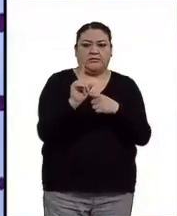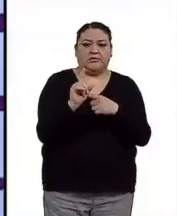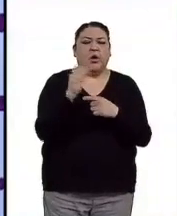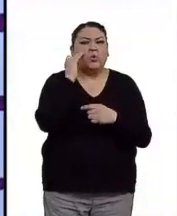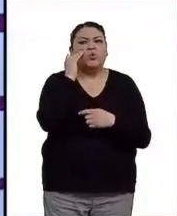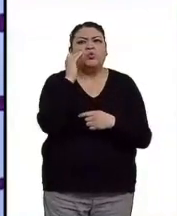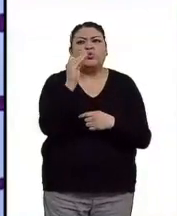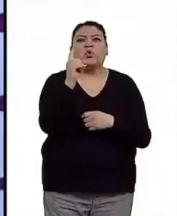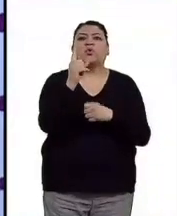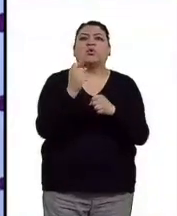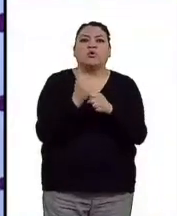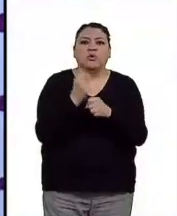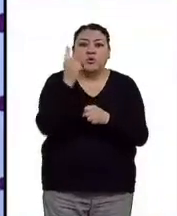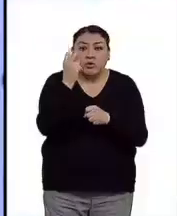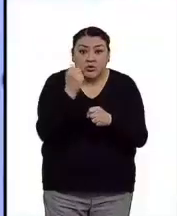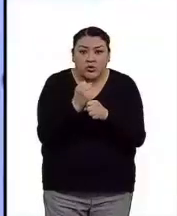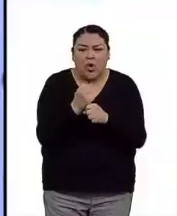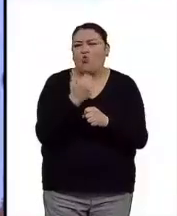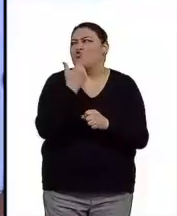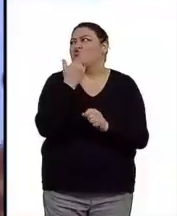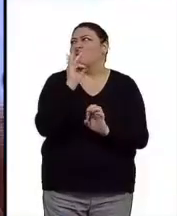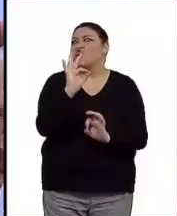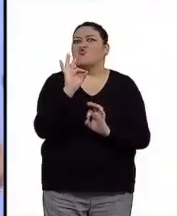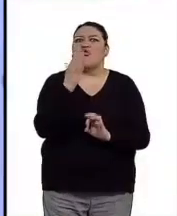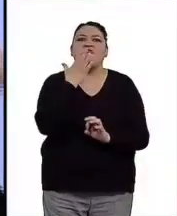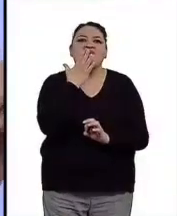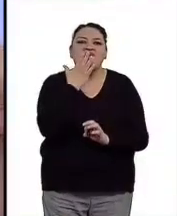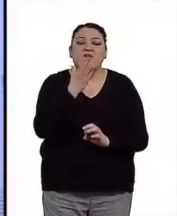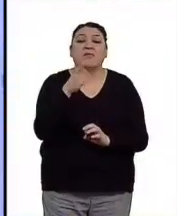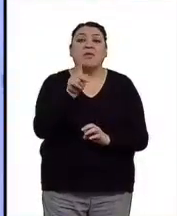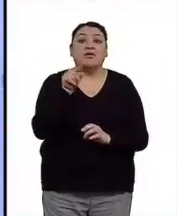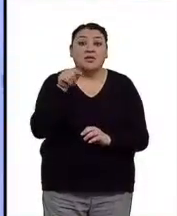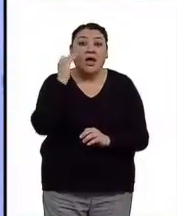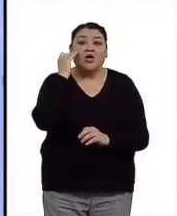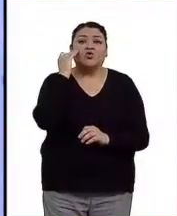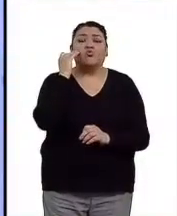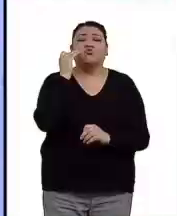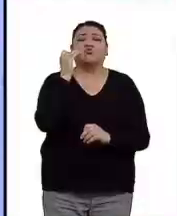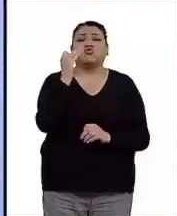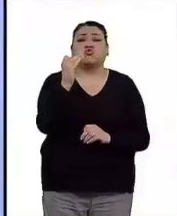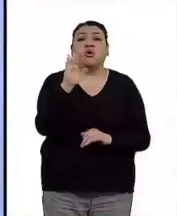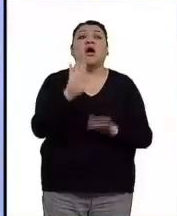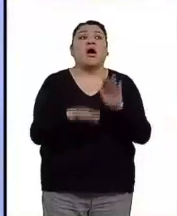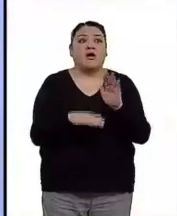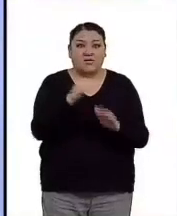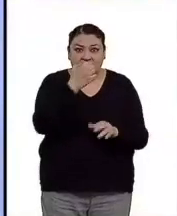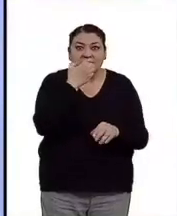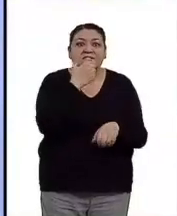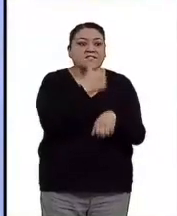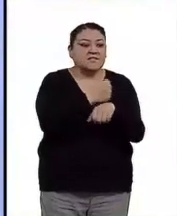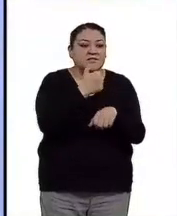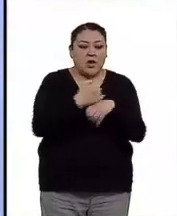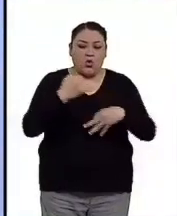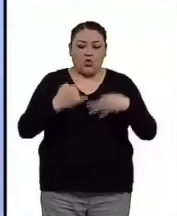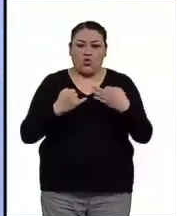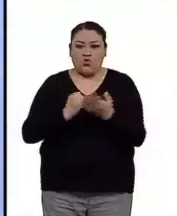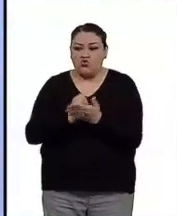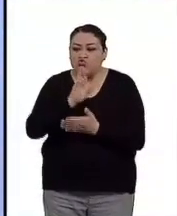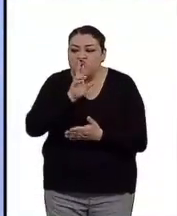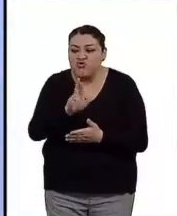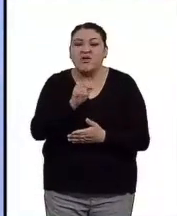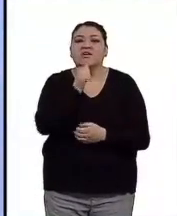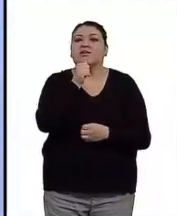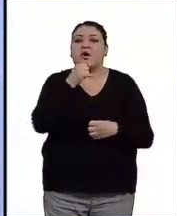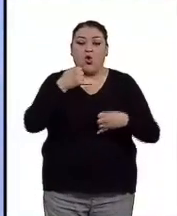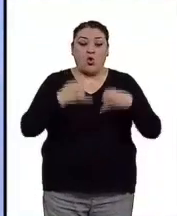años es optimista, ¿eh? Sí. 1 o 2 años es optimista. Yo creo que la mujer lleva a su hijo a la primaria y su juicio todavía no se resuelve. O sea, los juicios